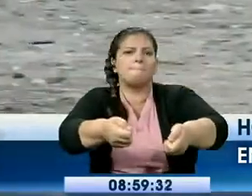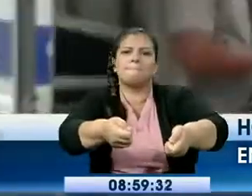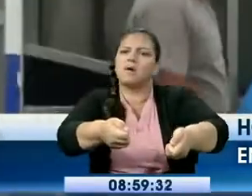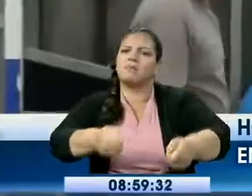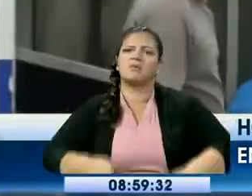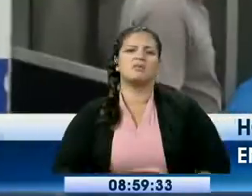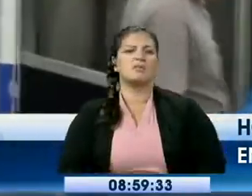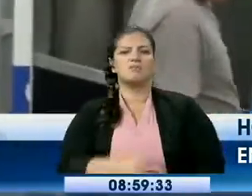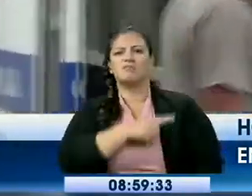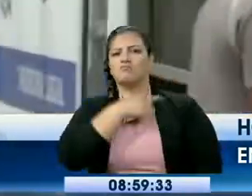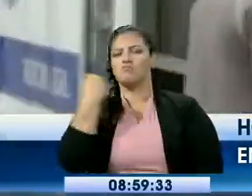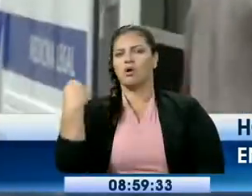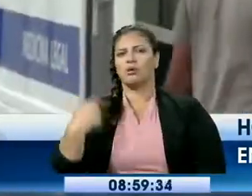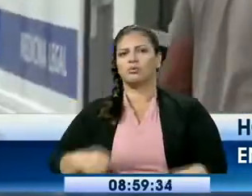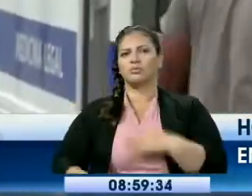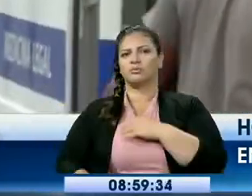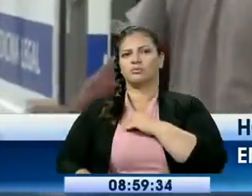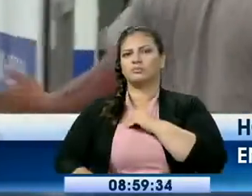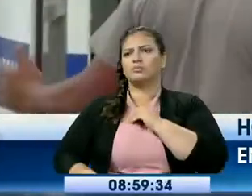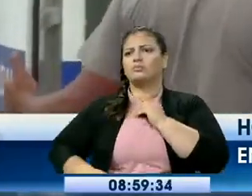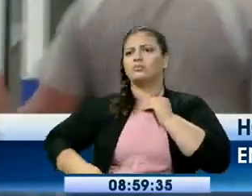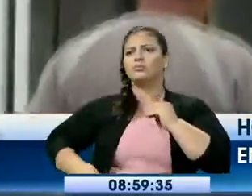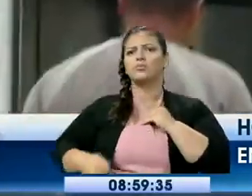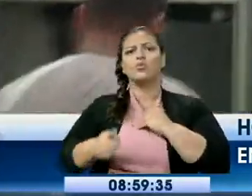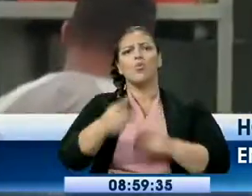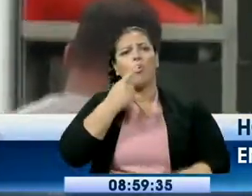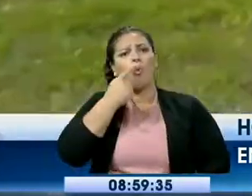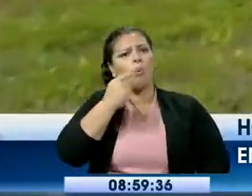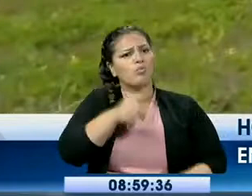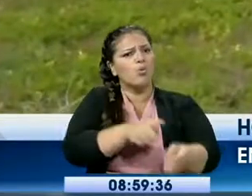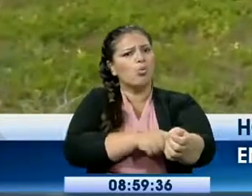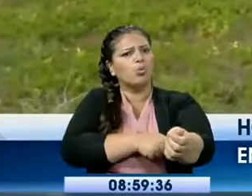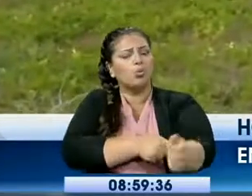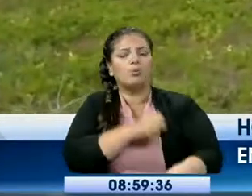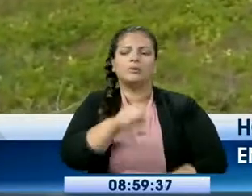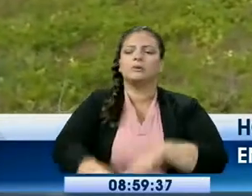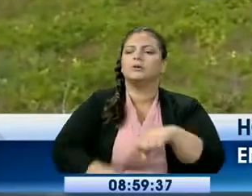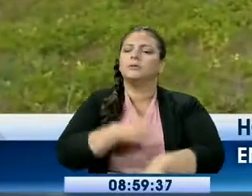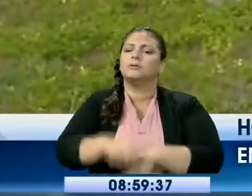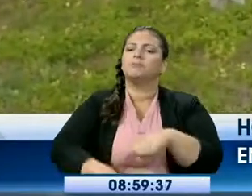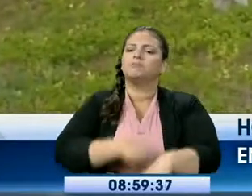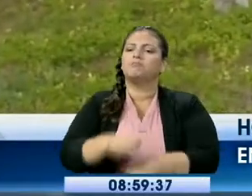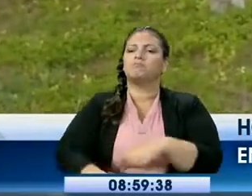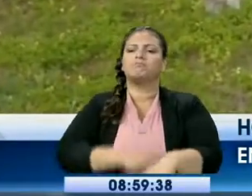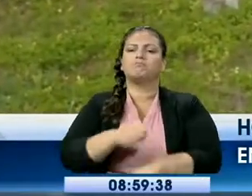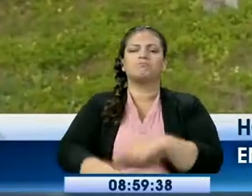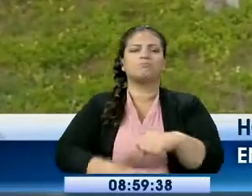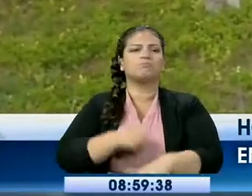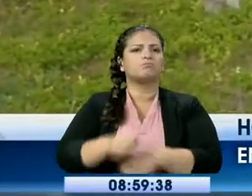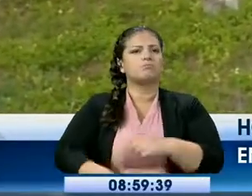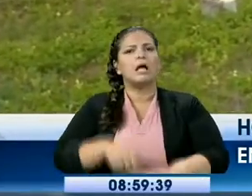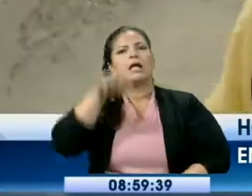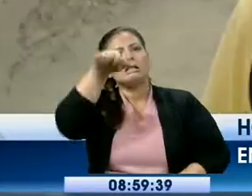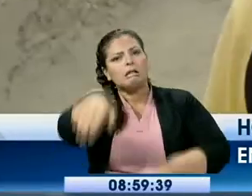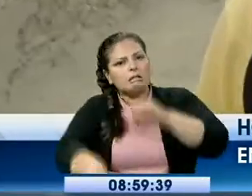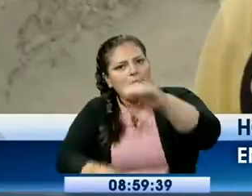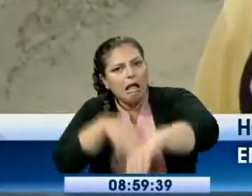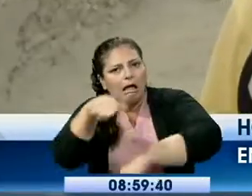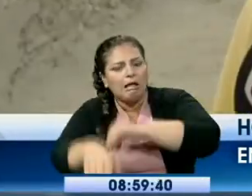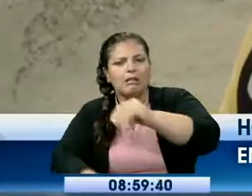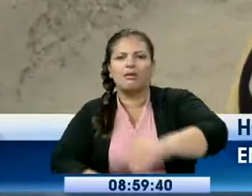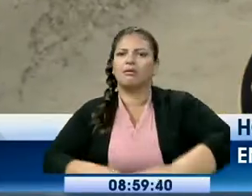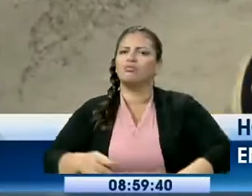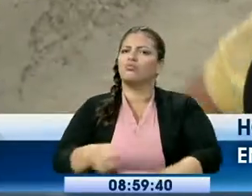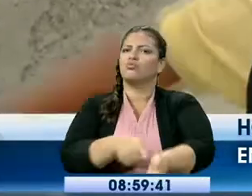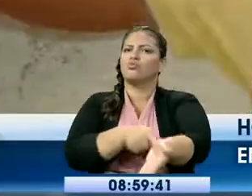El fallecido era destacado por su afición al deporte. Por esta razón, quienes lo conocieron lamentan su fallecimiento. Así como todas las